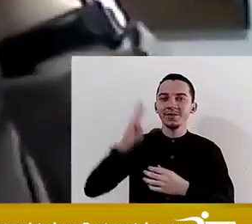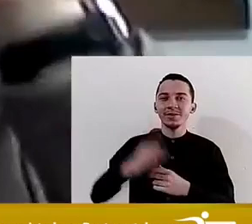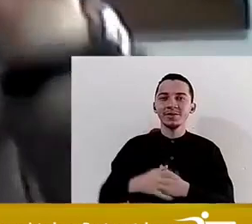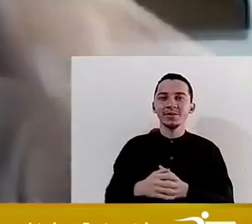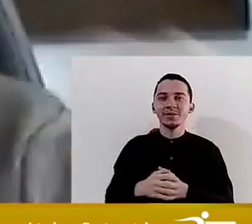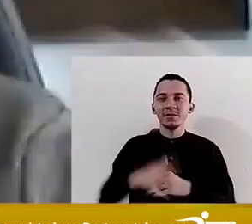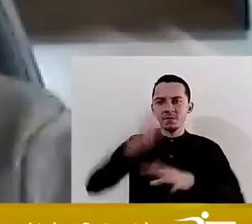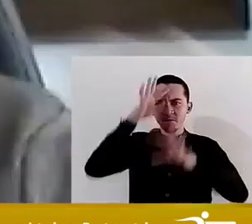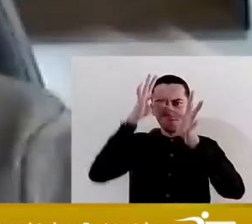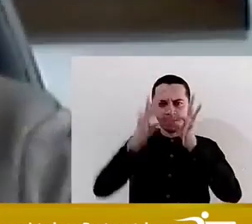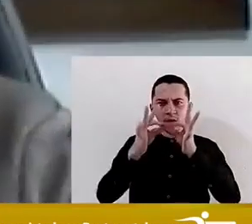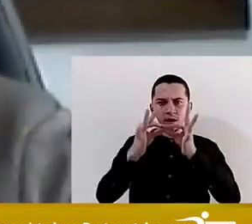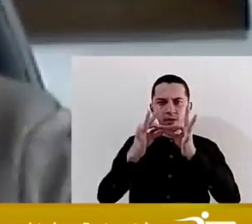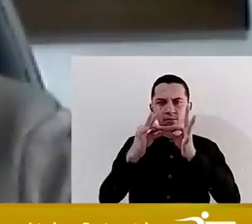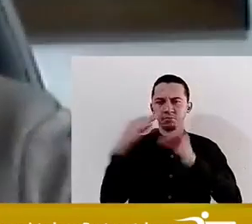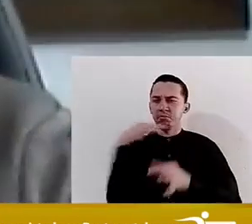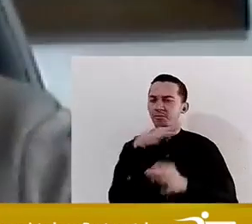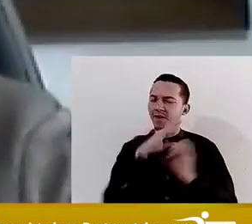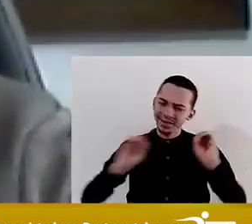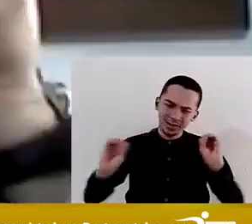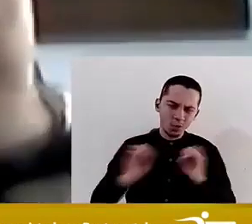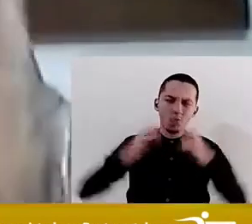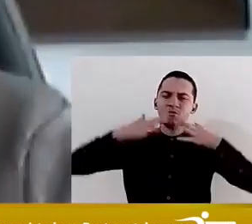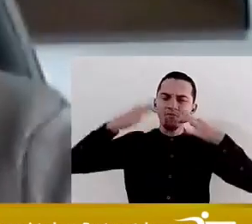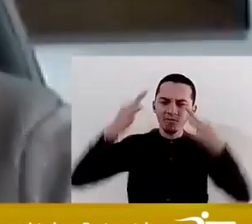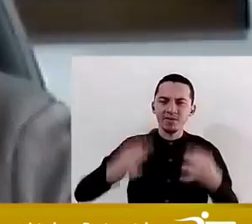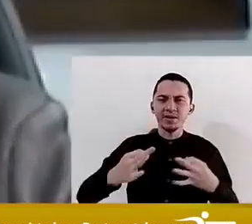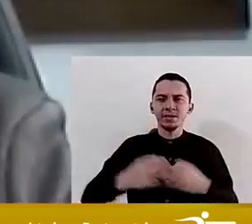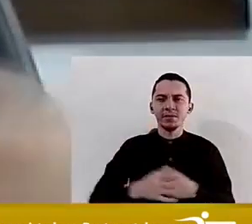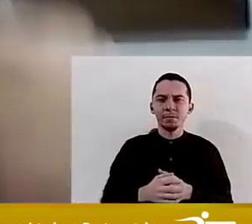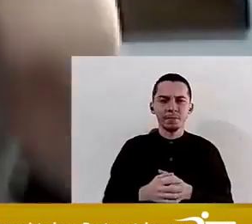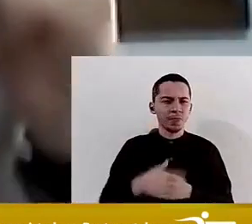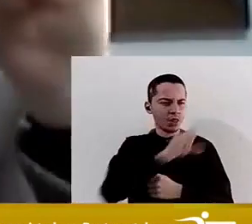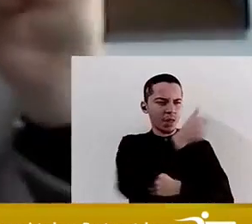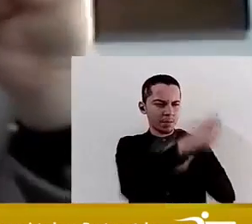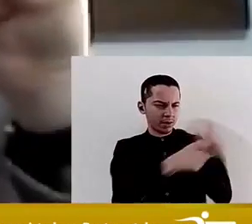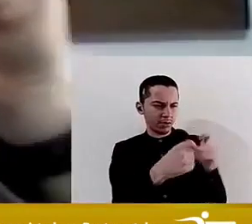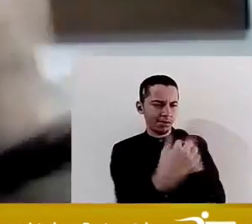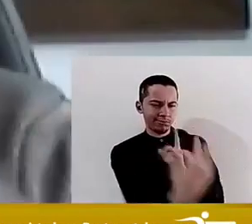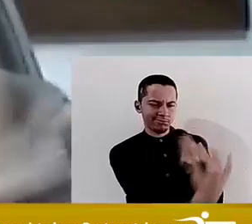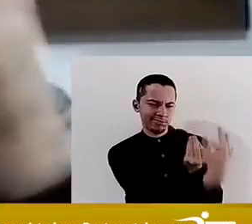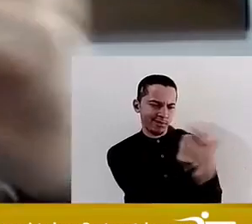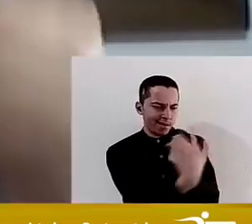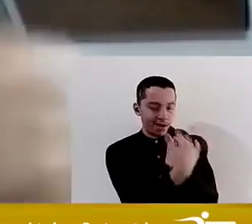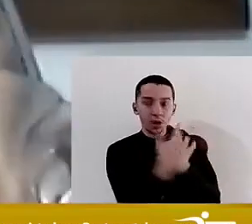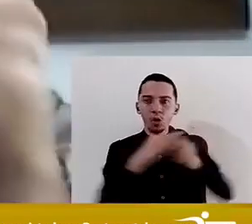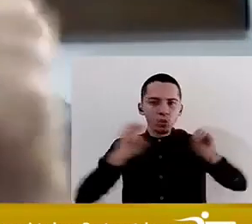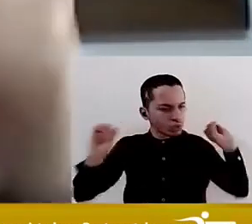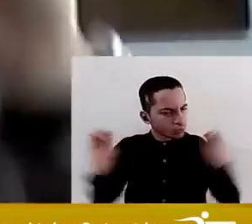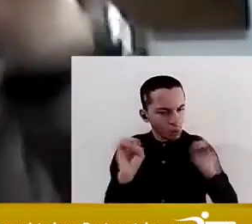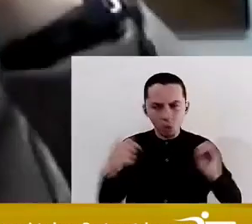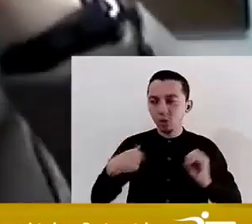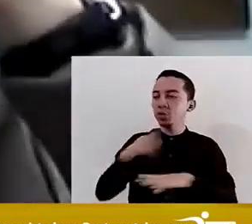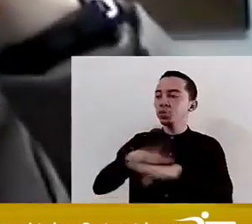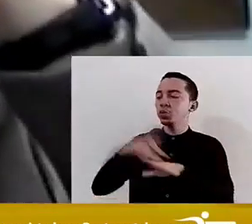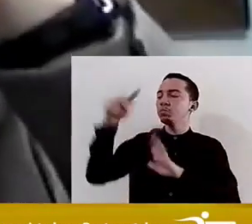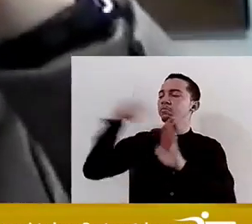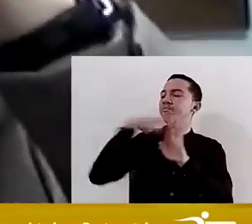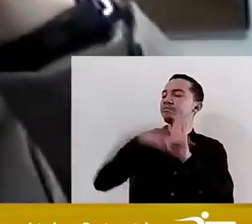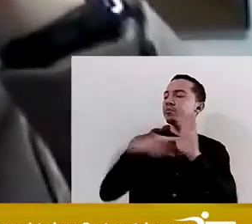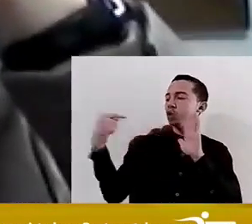una fe no fingida. No quiero que nadie me la manipule, no quiero que nadie me quiera decir cómo voy a creer y que no, no, yo sé